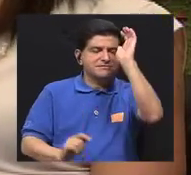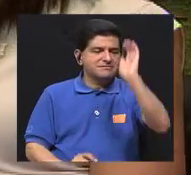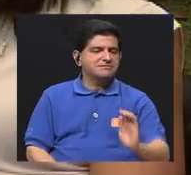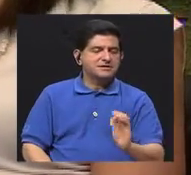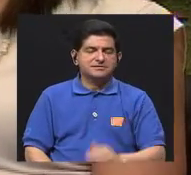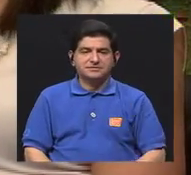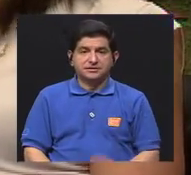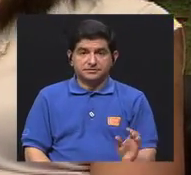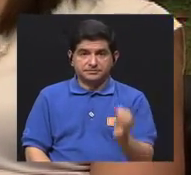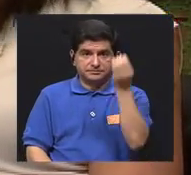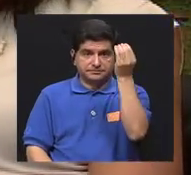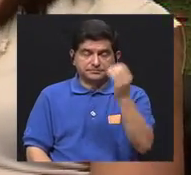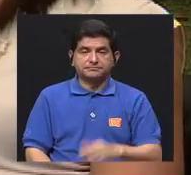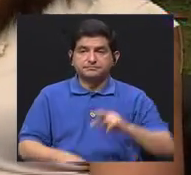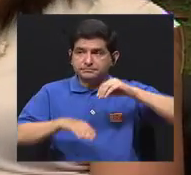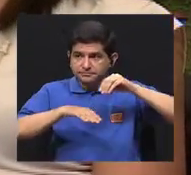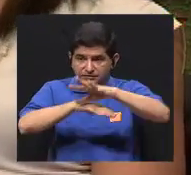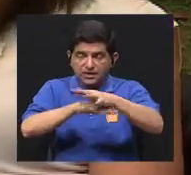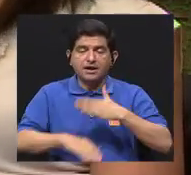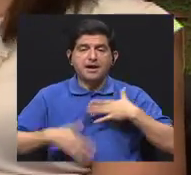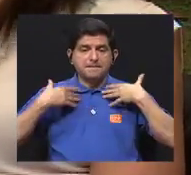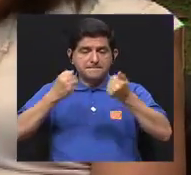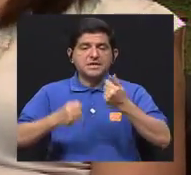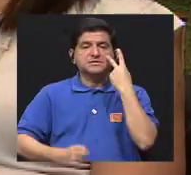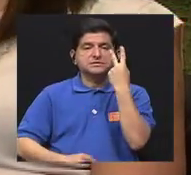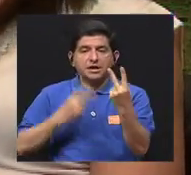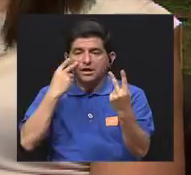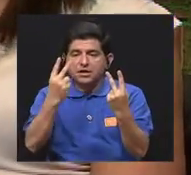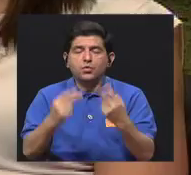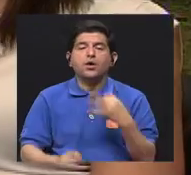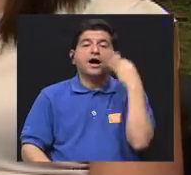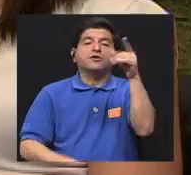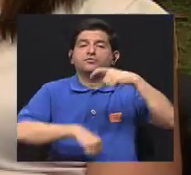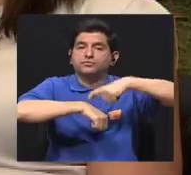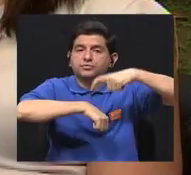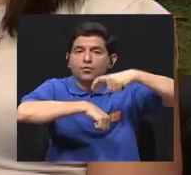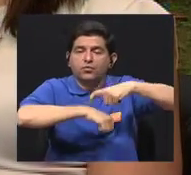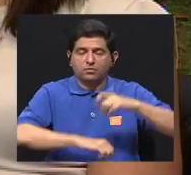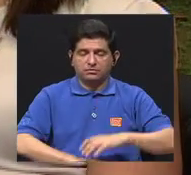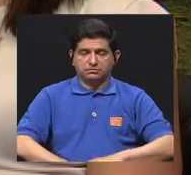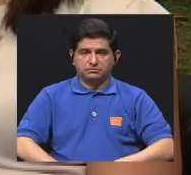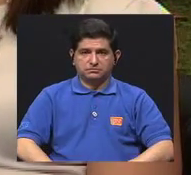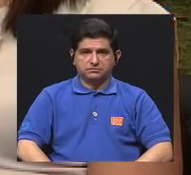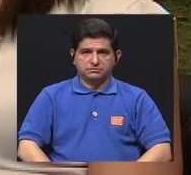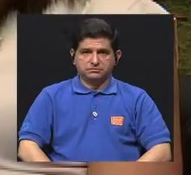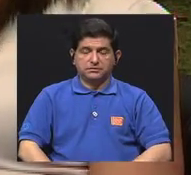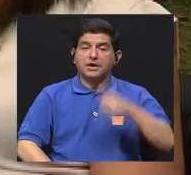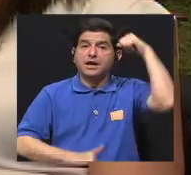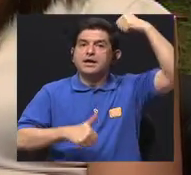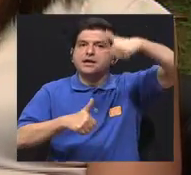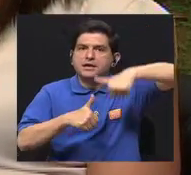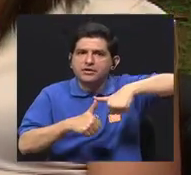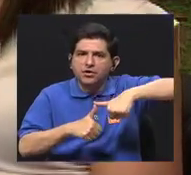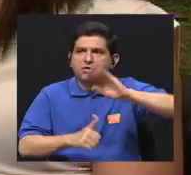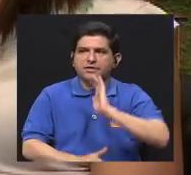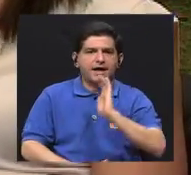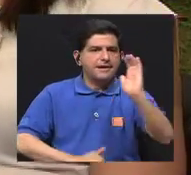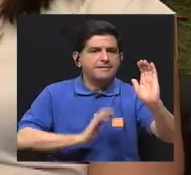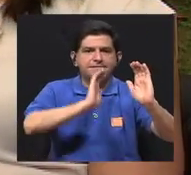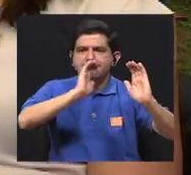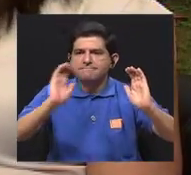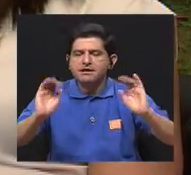infancia, desde la adolescencia, va a repercutir en mi salud visual a largo plazo. Y recordar que los